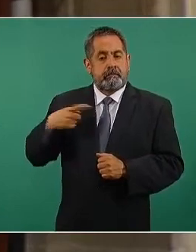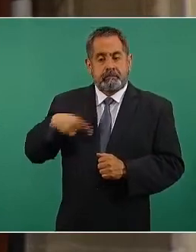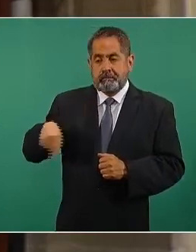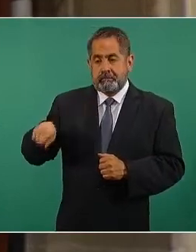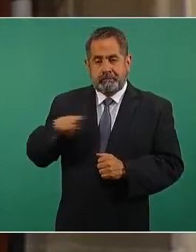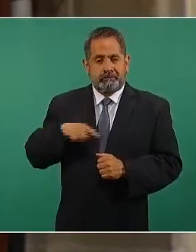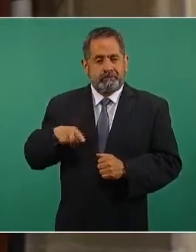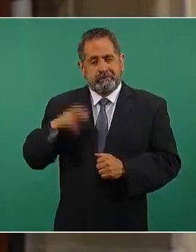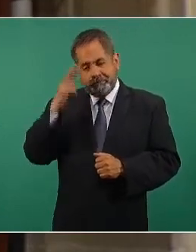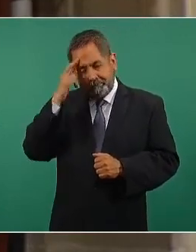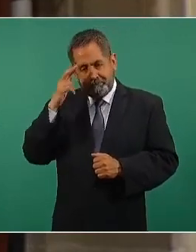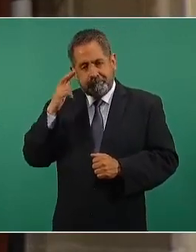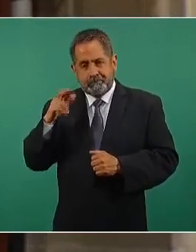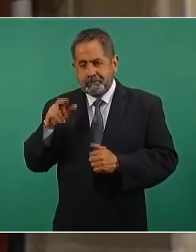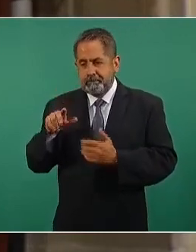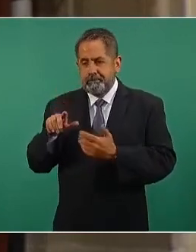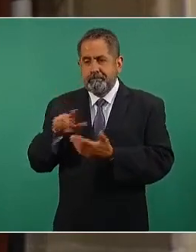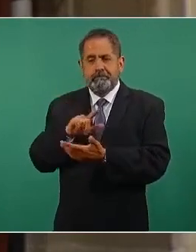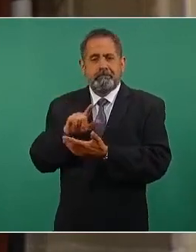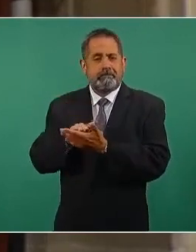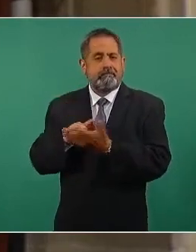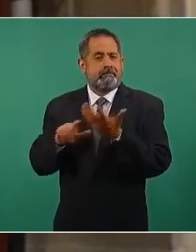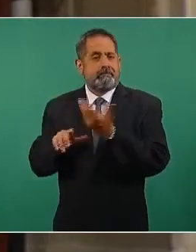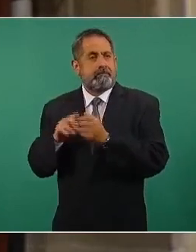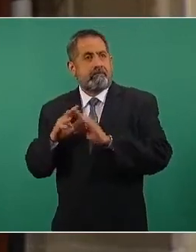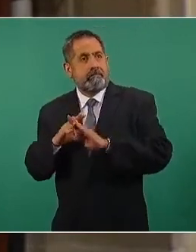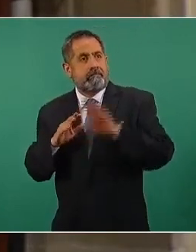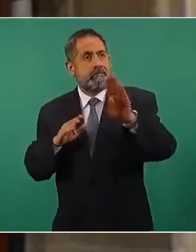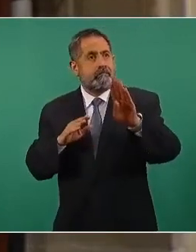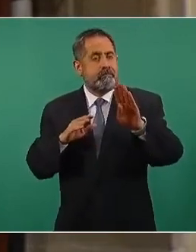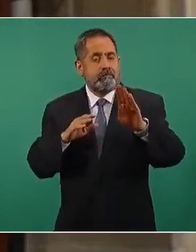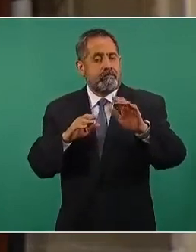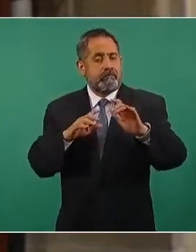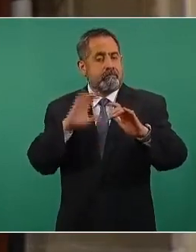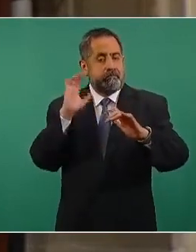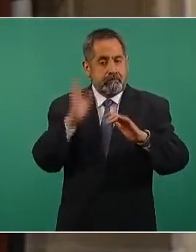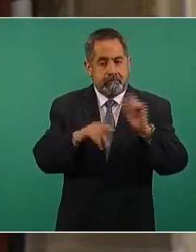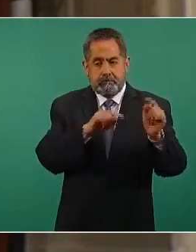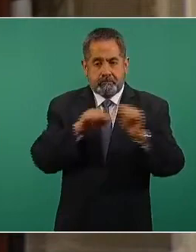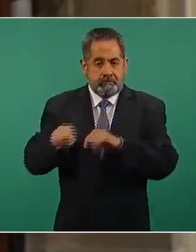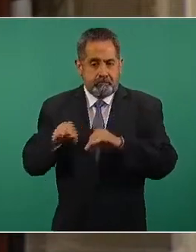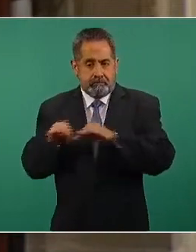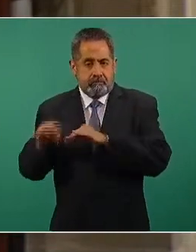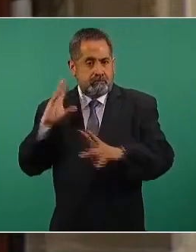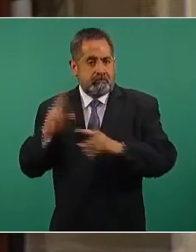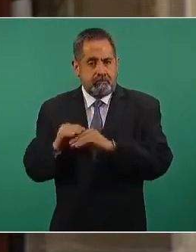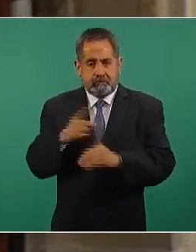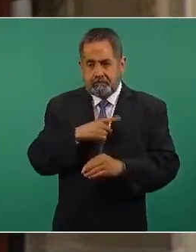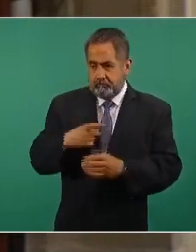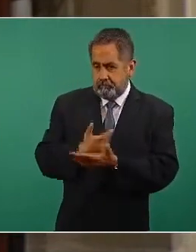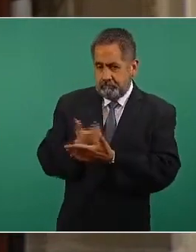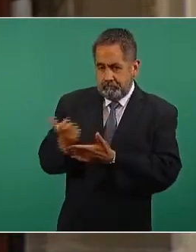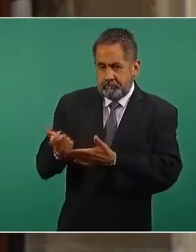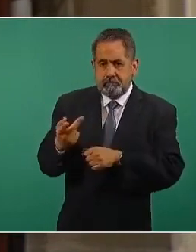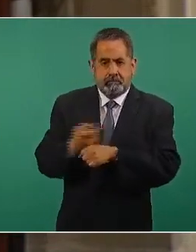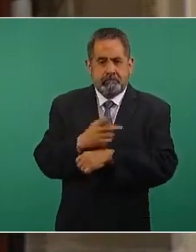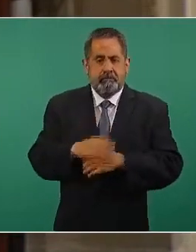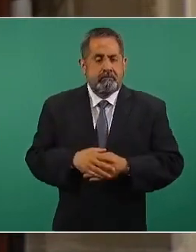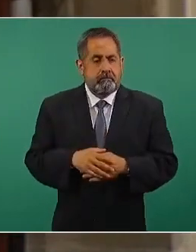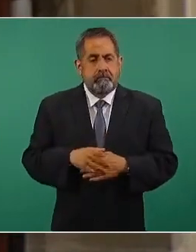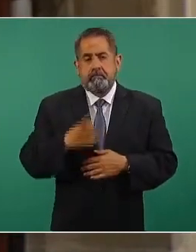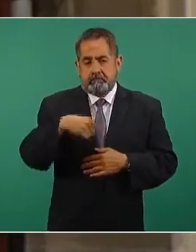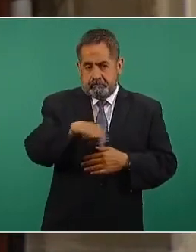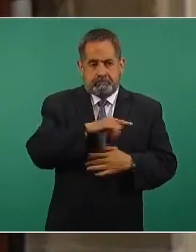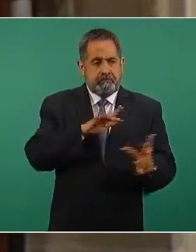llamada que iba a tener ese día, esa tarde, con el presidente de Estados Unidos, Joe Biden. Comentarle que se acercaron hacia